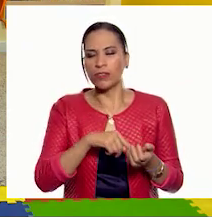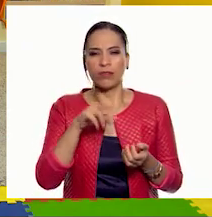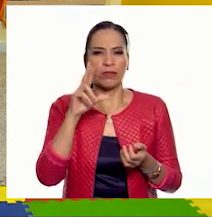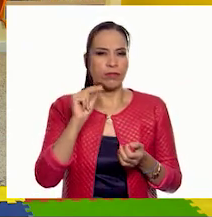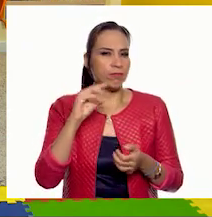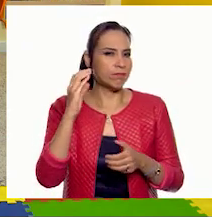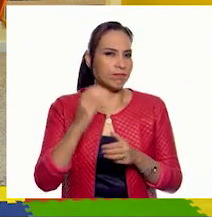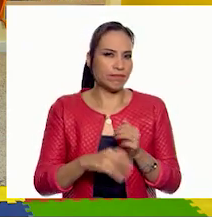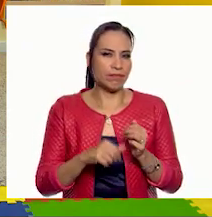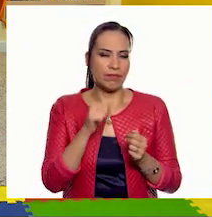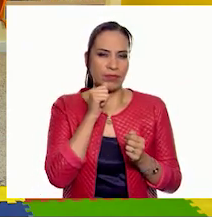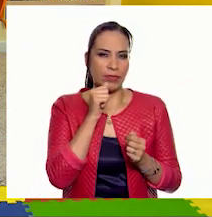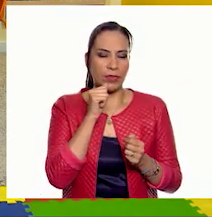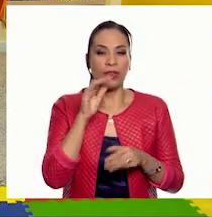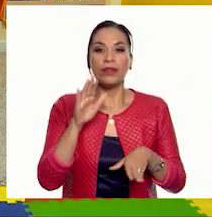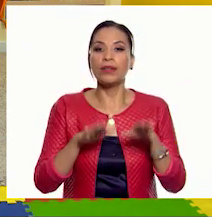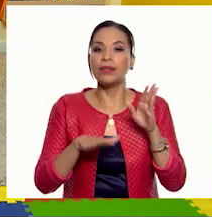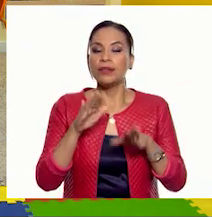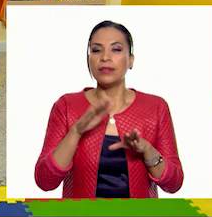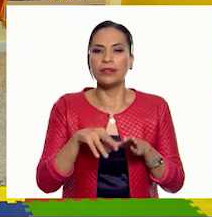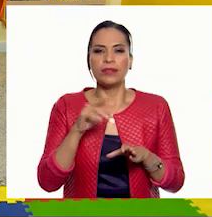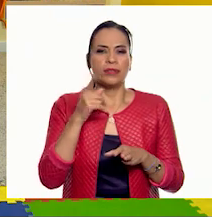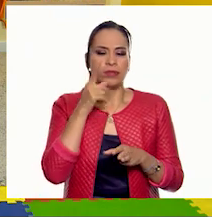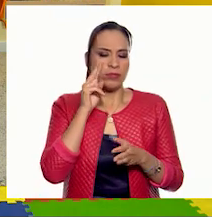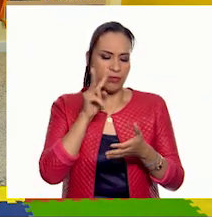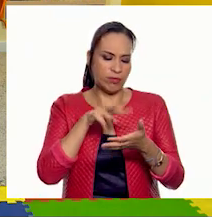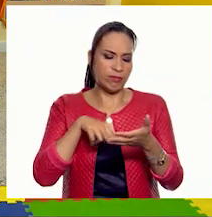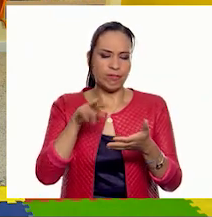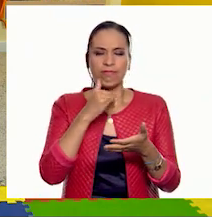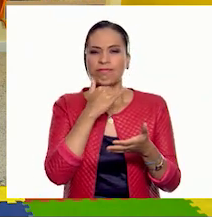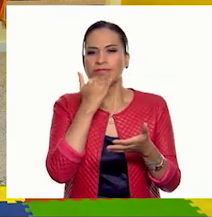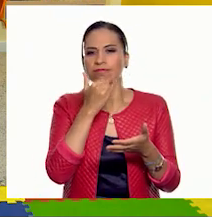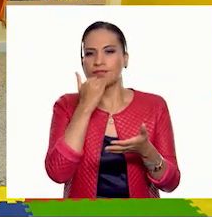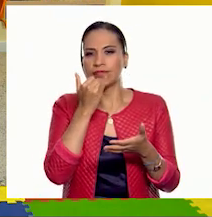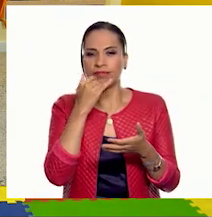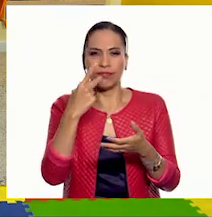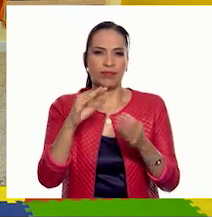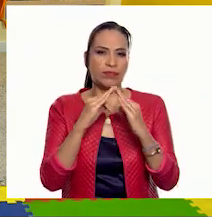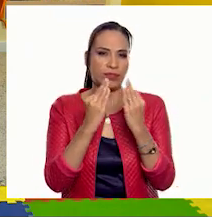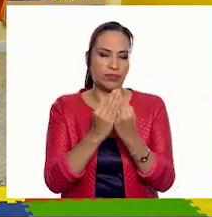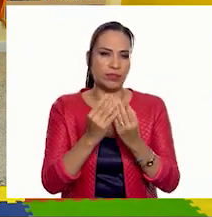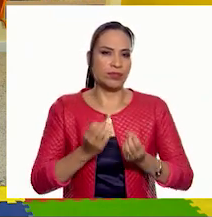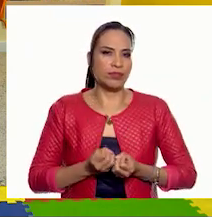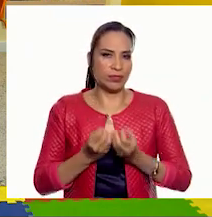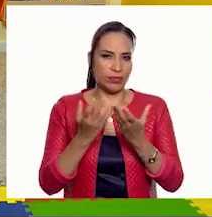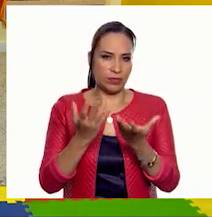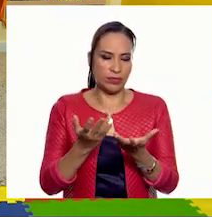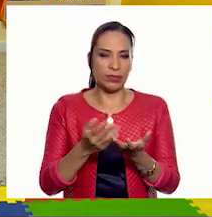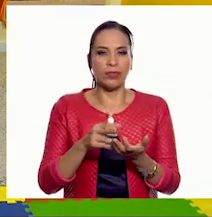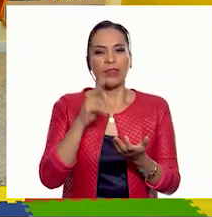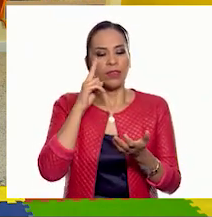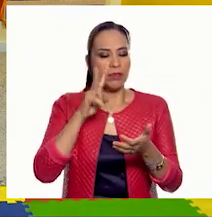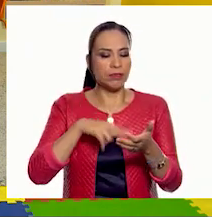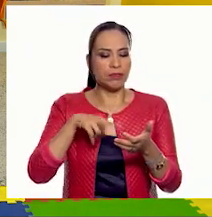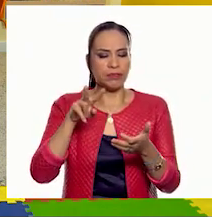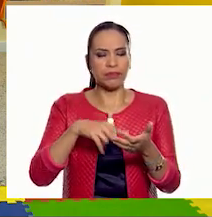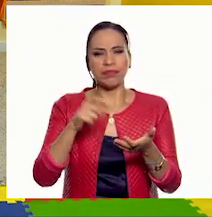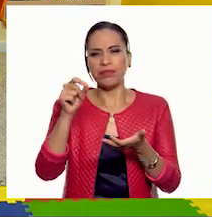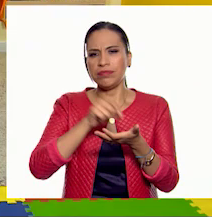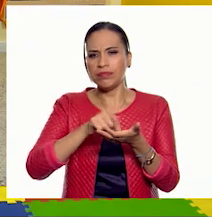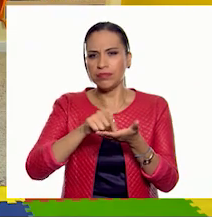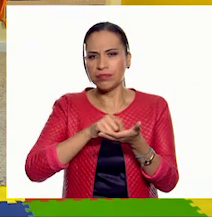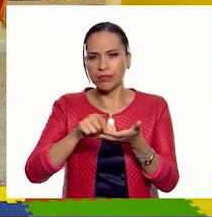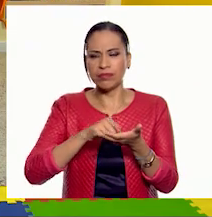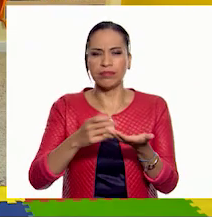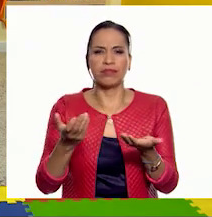está terminado. En ocasiones damos una valoración equivocada a sus formas de expresión. Las miramos como rayones